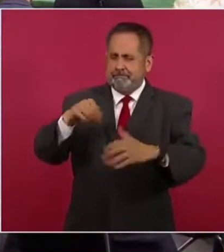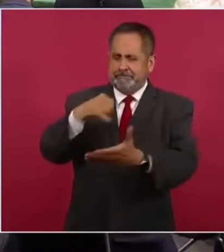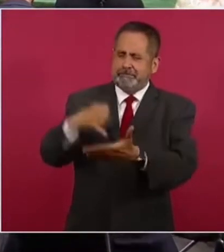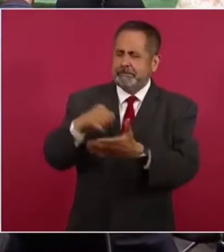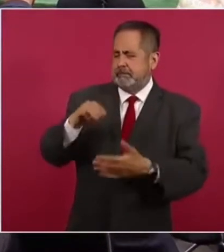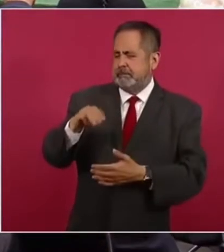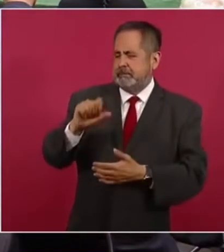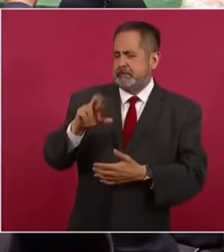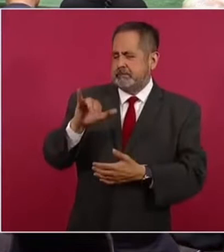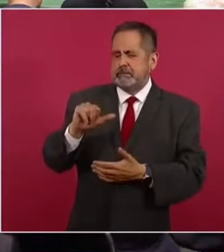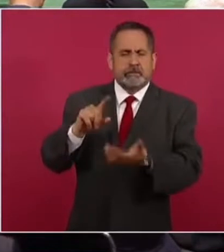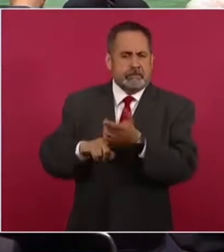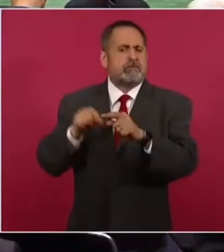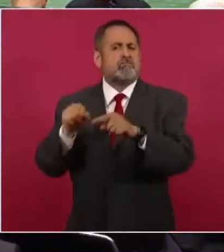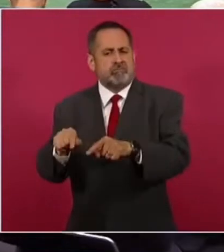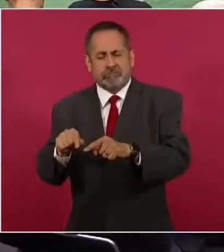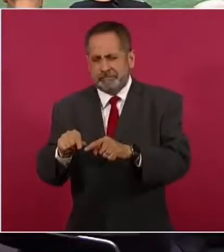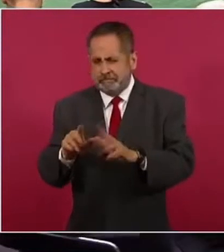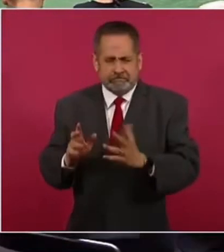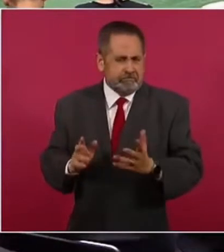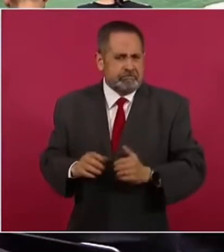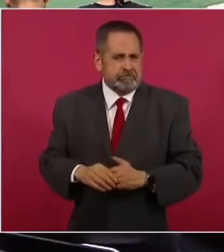a estar